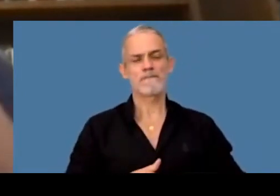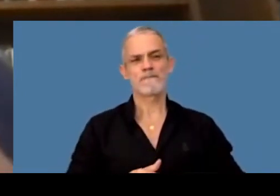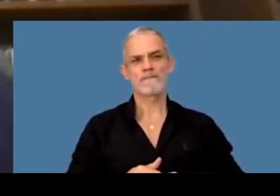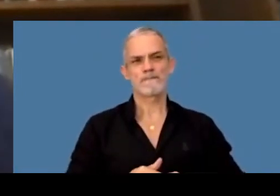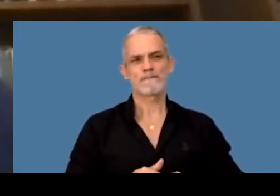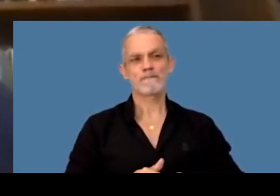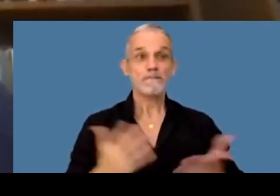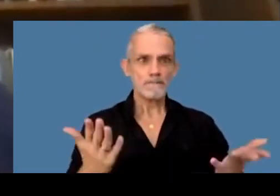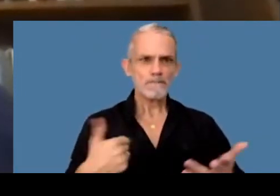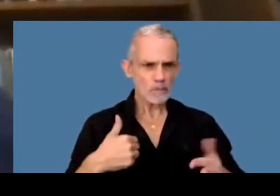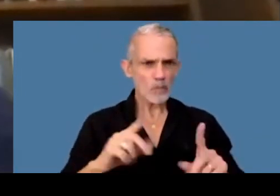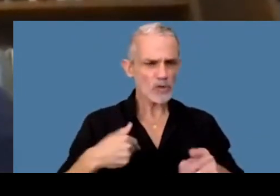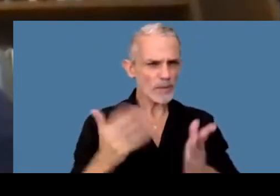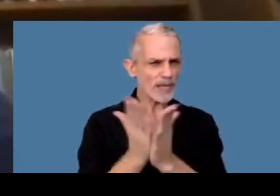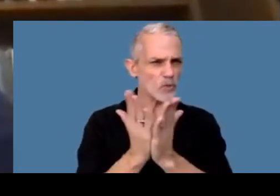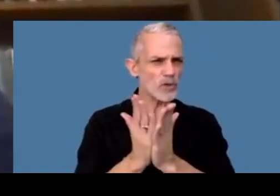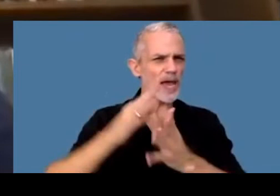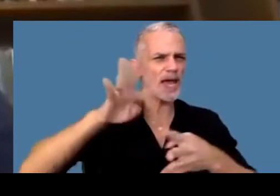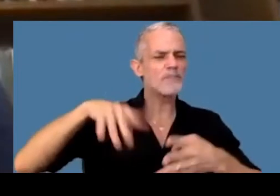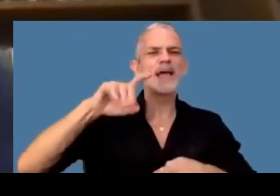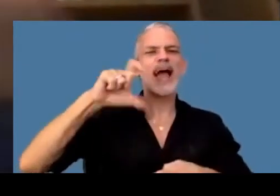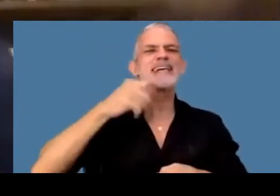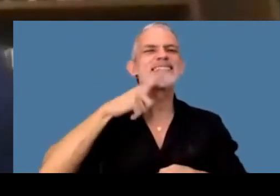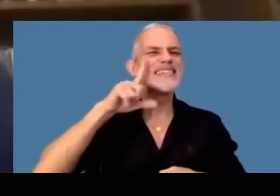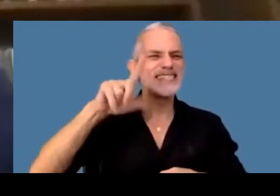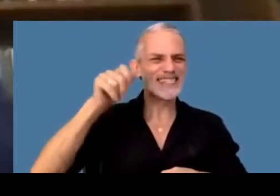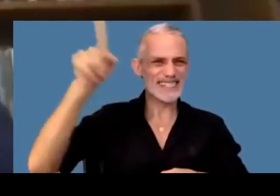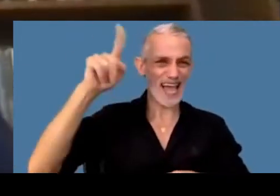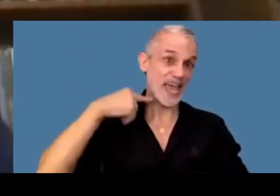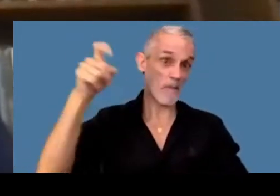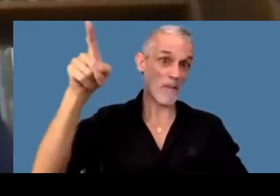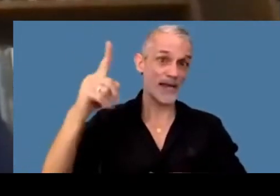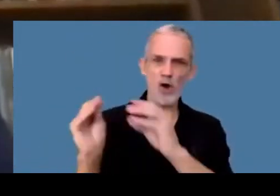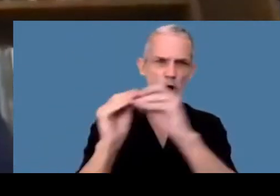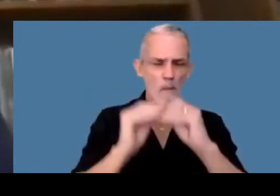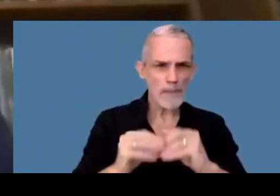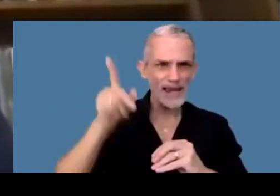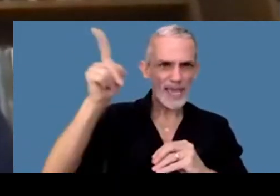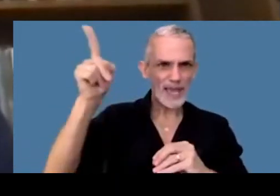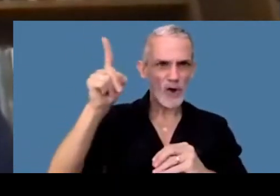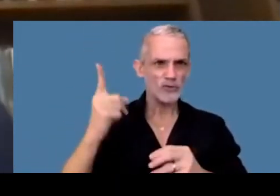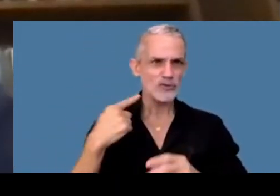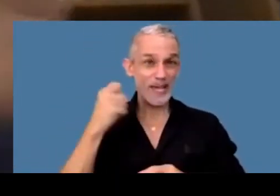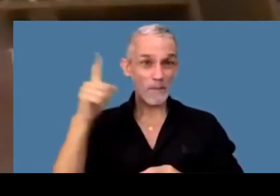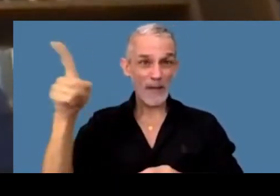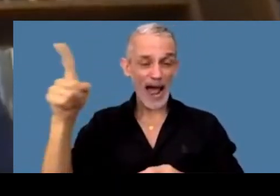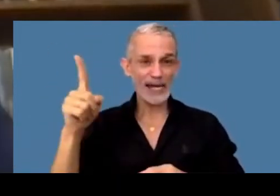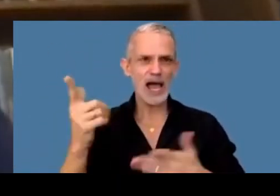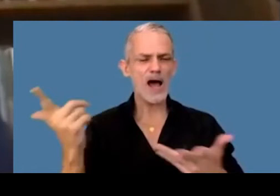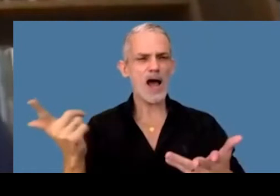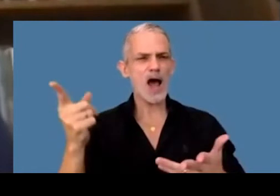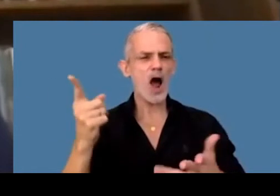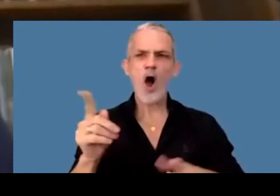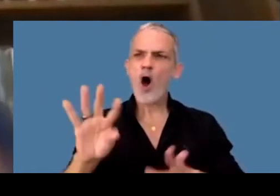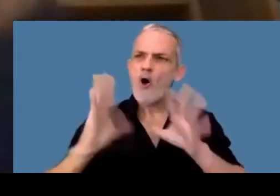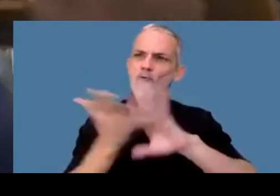Porque yo también estudié en Castilla-La Mancha. Y tuve un montón de compañeros que se enamoraron del